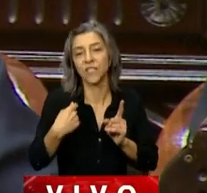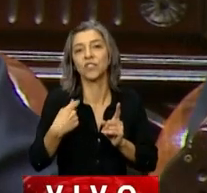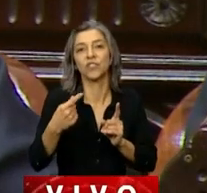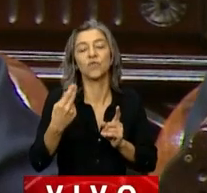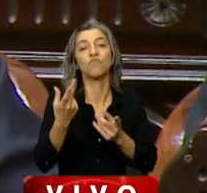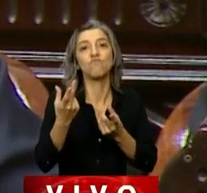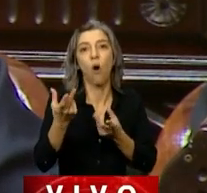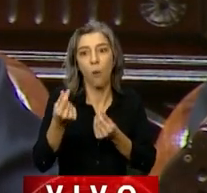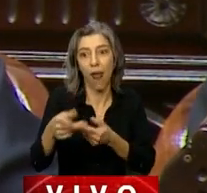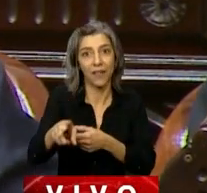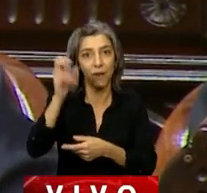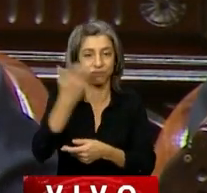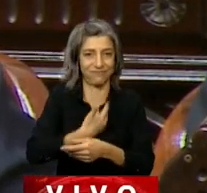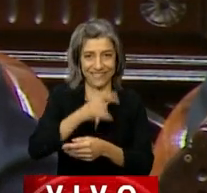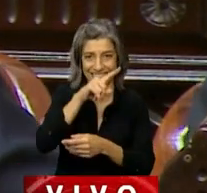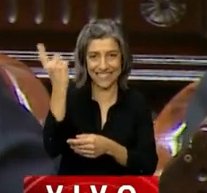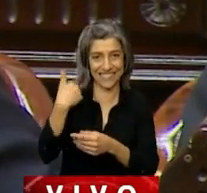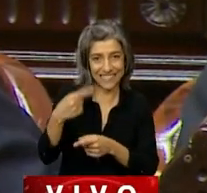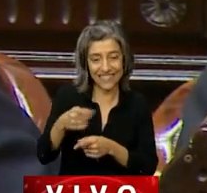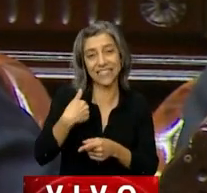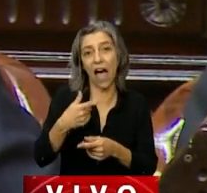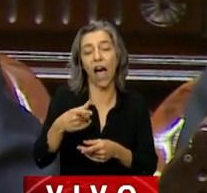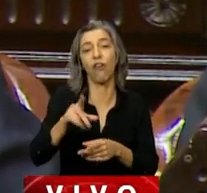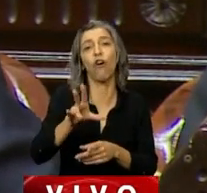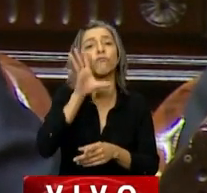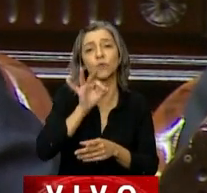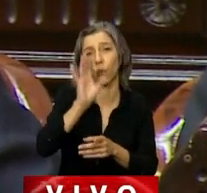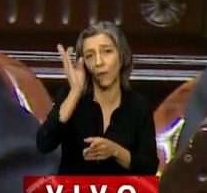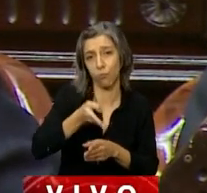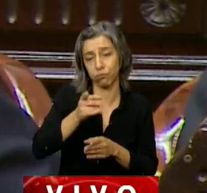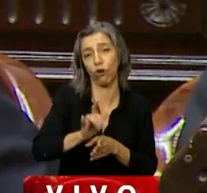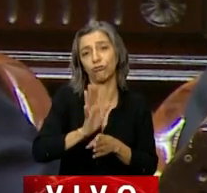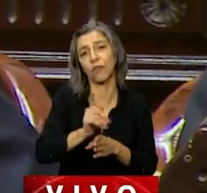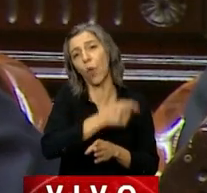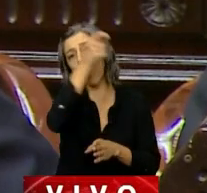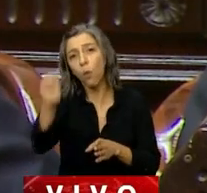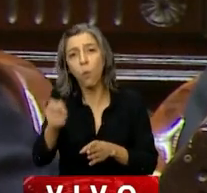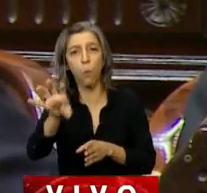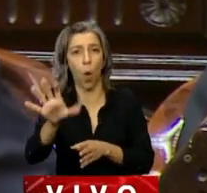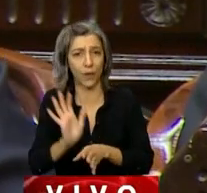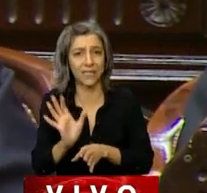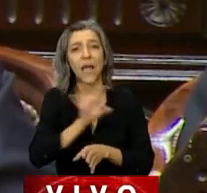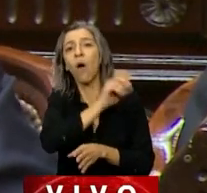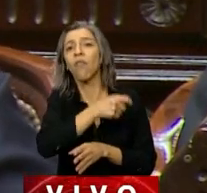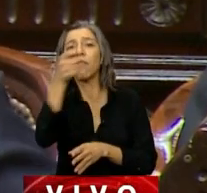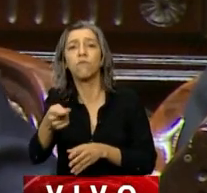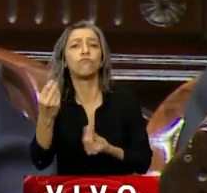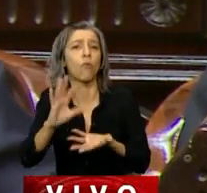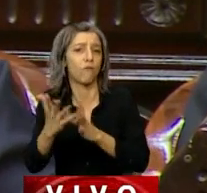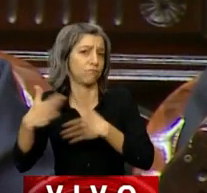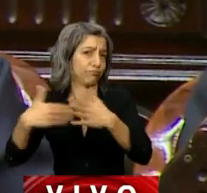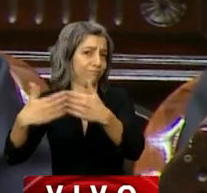offshore que el Estado Nacional le devolvía a la provincia en forma de obras de infraestructura.